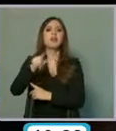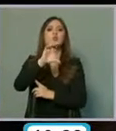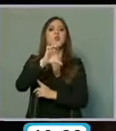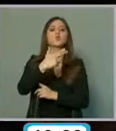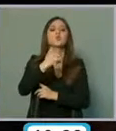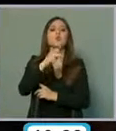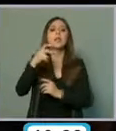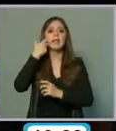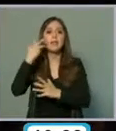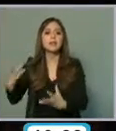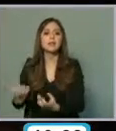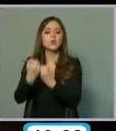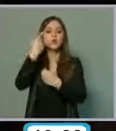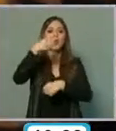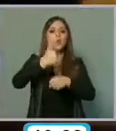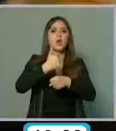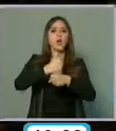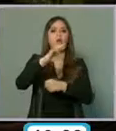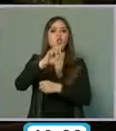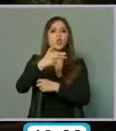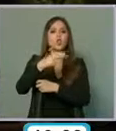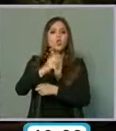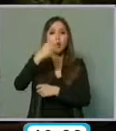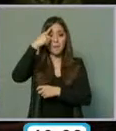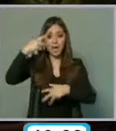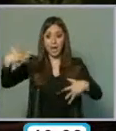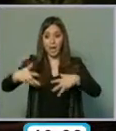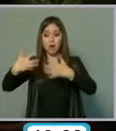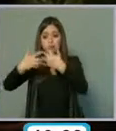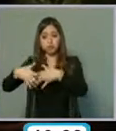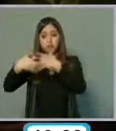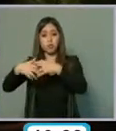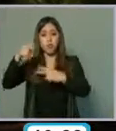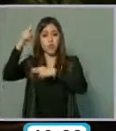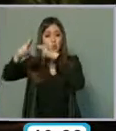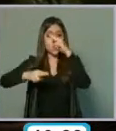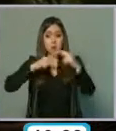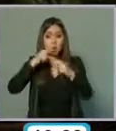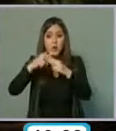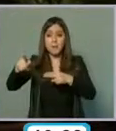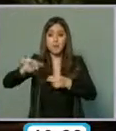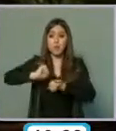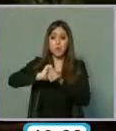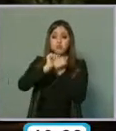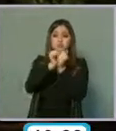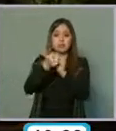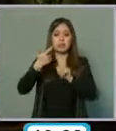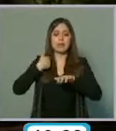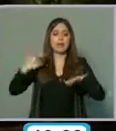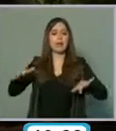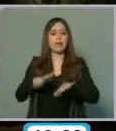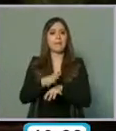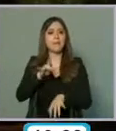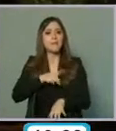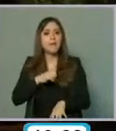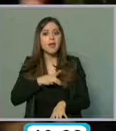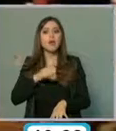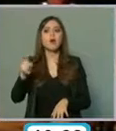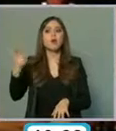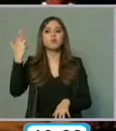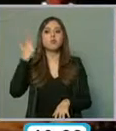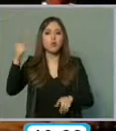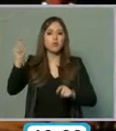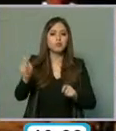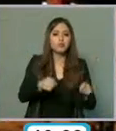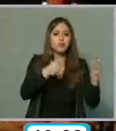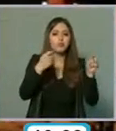a su abuelo Chocho del hacedor de nubes, pero para ello deberá vencer sus más grandes miedos. A través de sones, esta